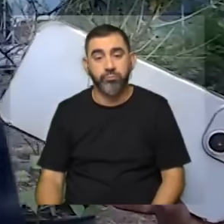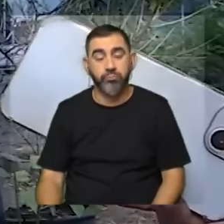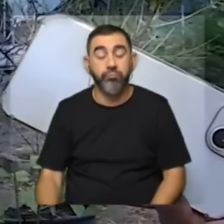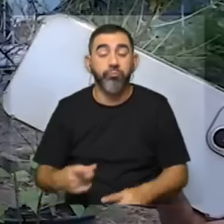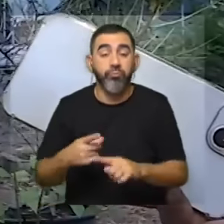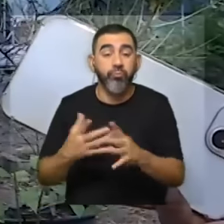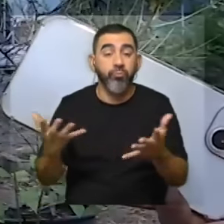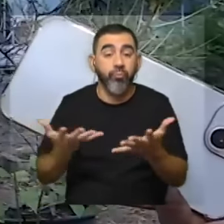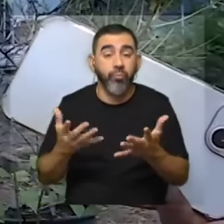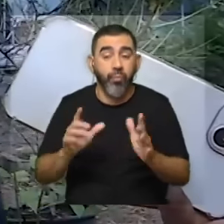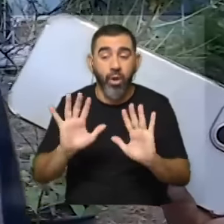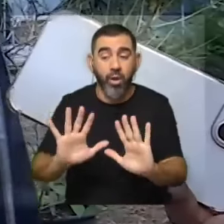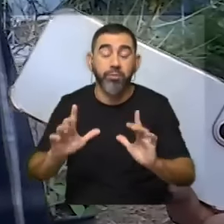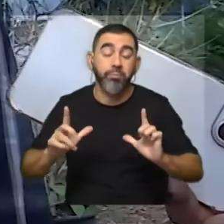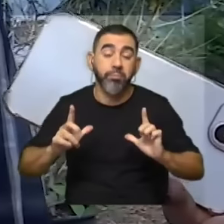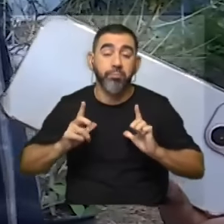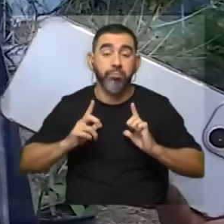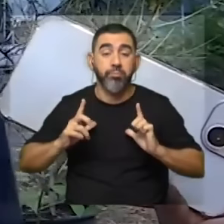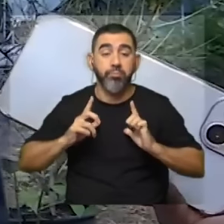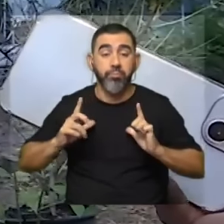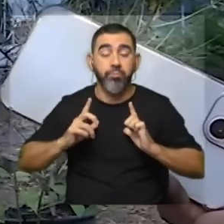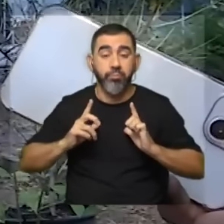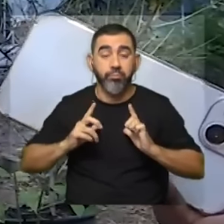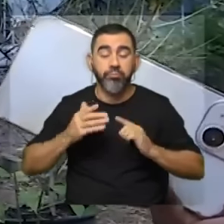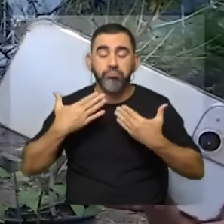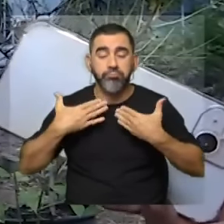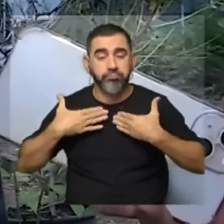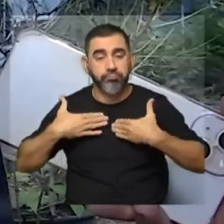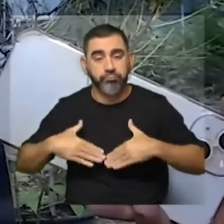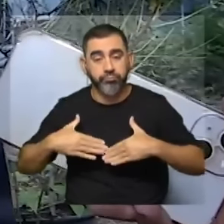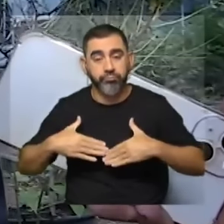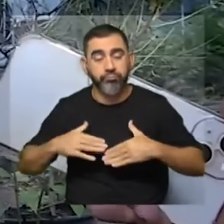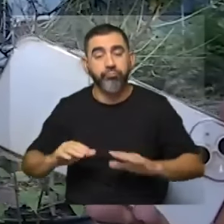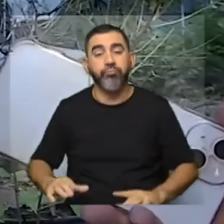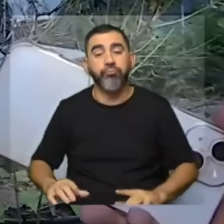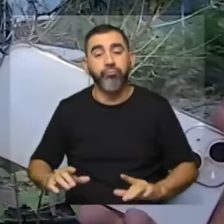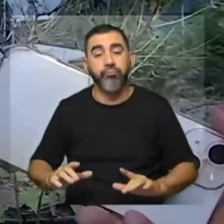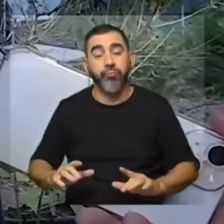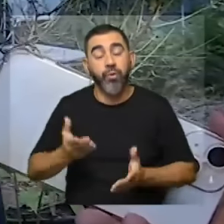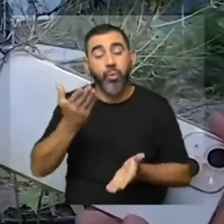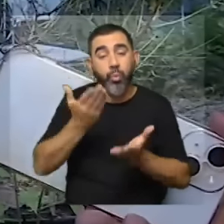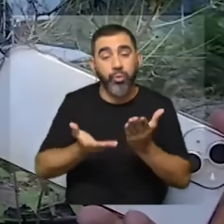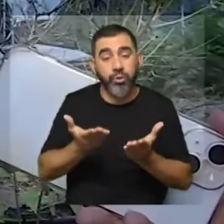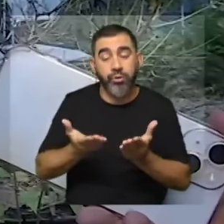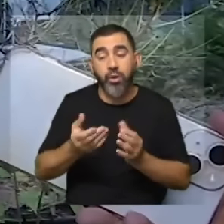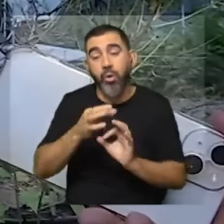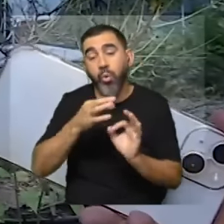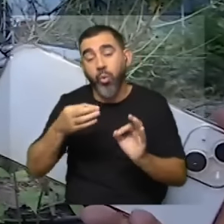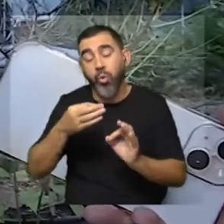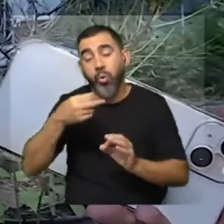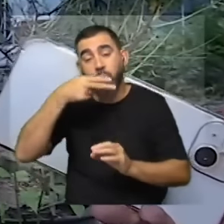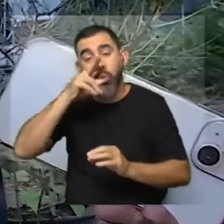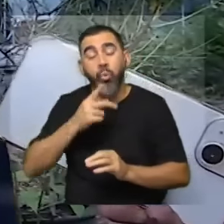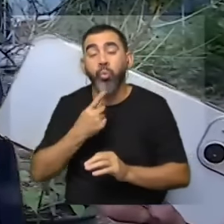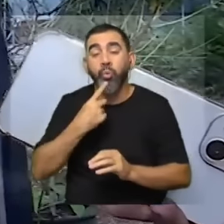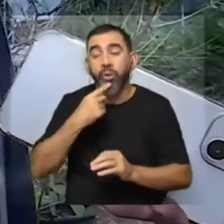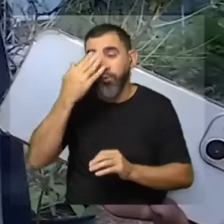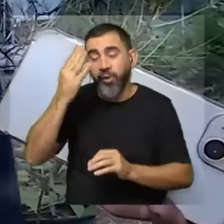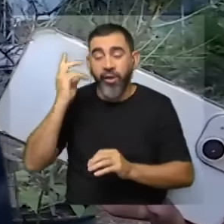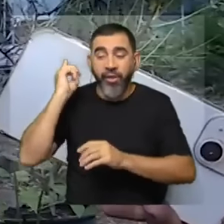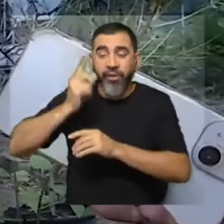ahora nuestra posición es esperar con tranquilidad y con firmeza a que estos organismos sugieran